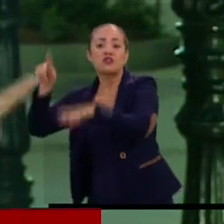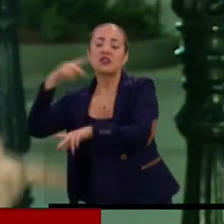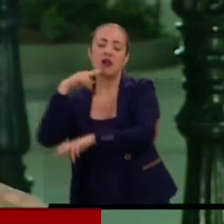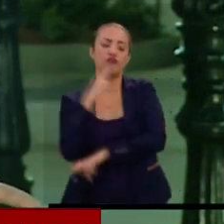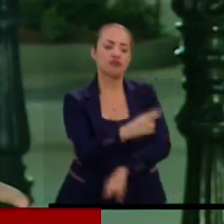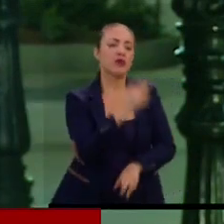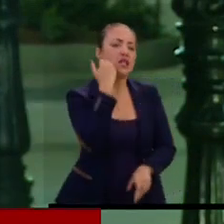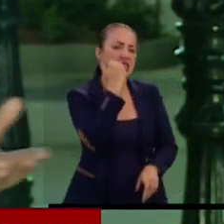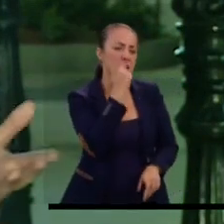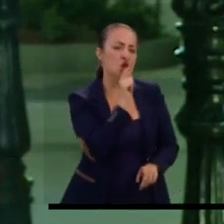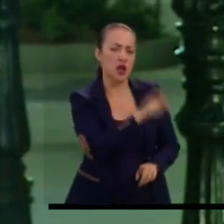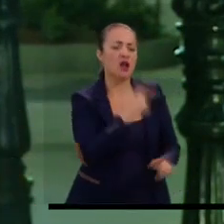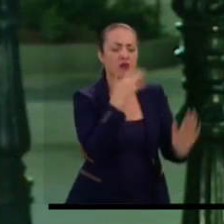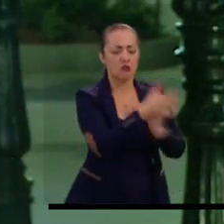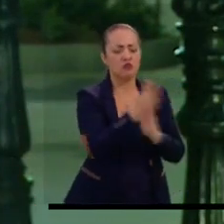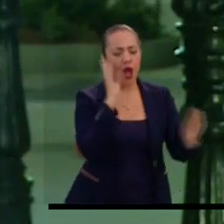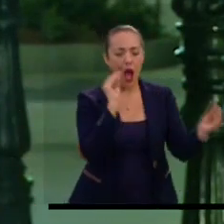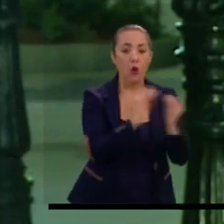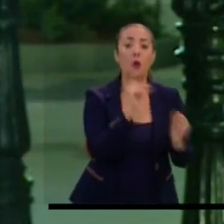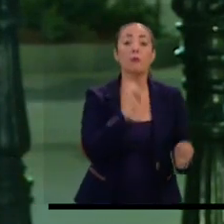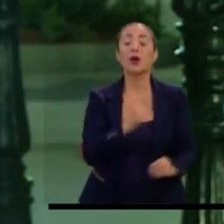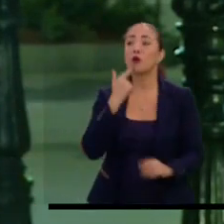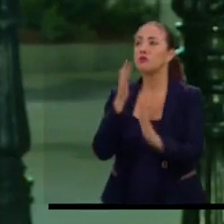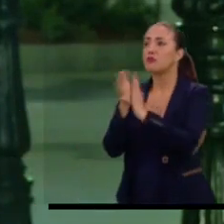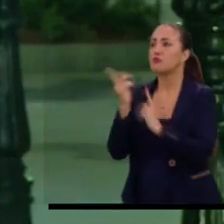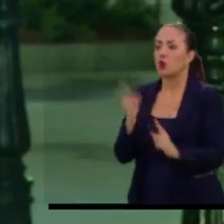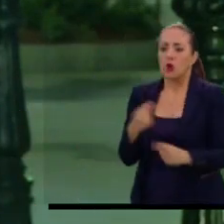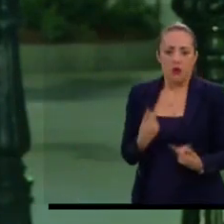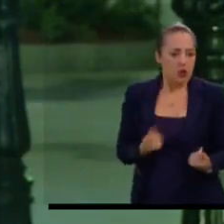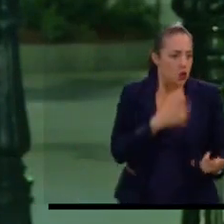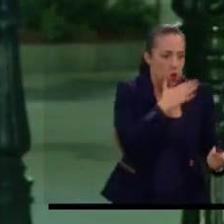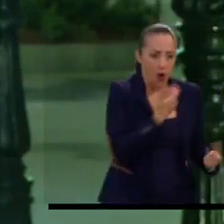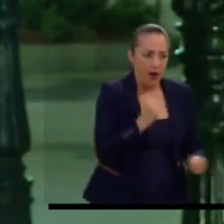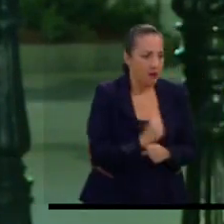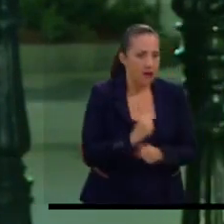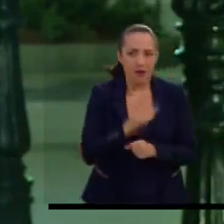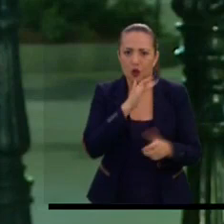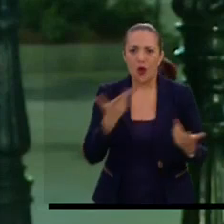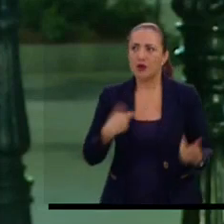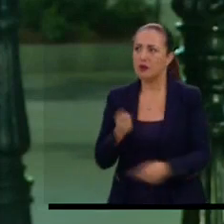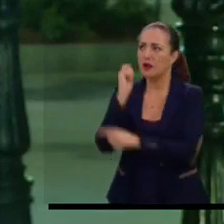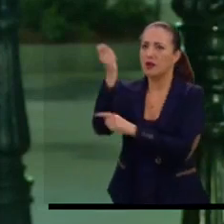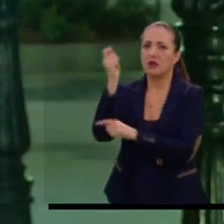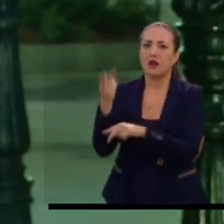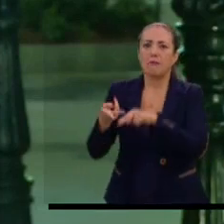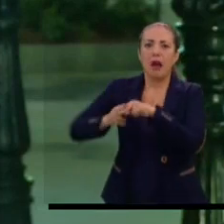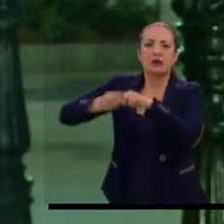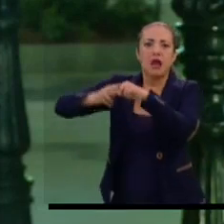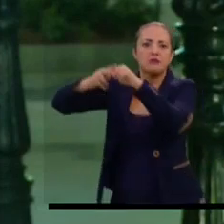de pago. Sin embargo, ella asegura que como no tiene trabajo en este momento es muy difícil porque finalmente las cuotas se van a